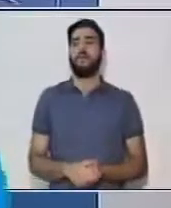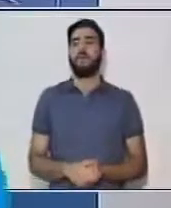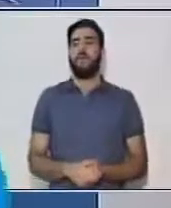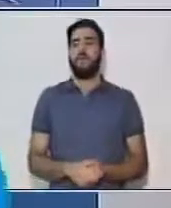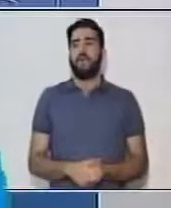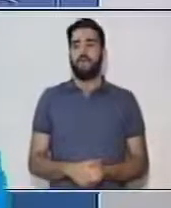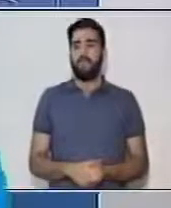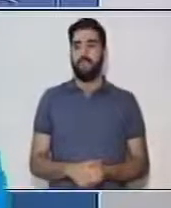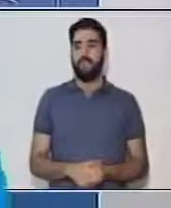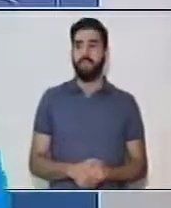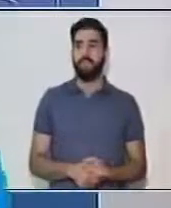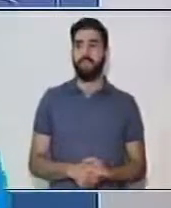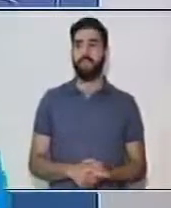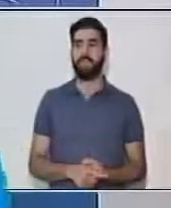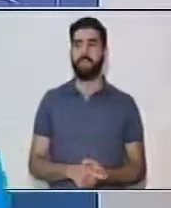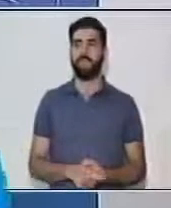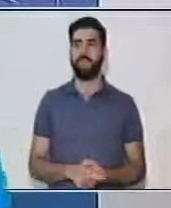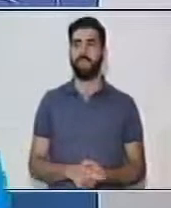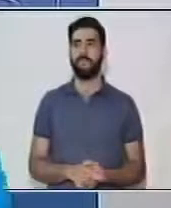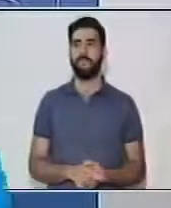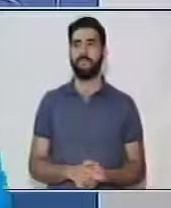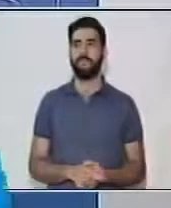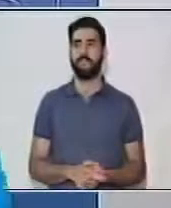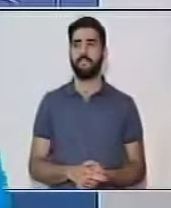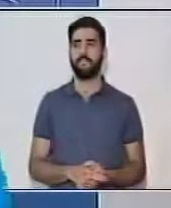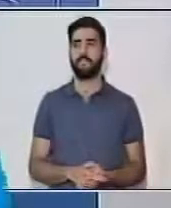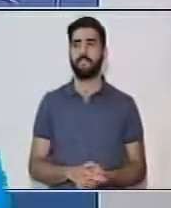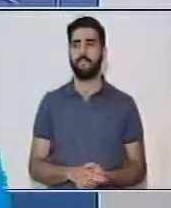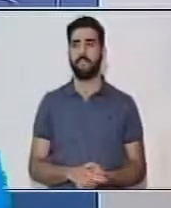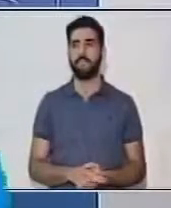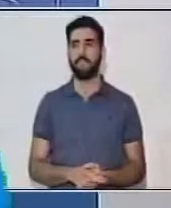Acá tengo el nombre, la palabra